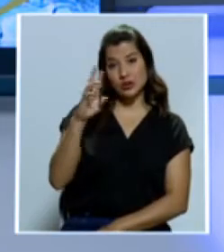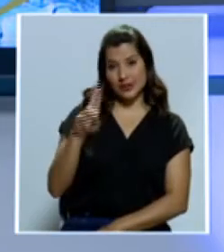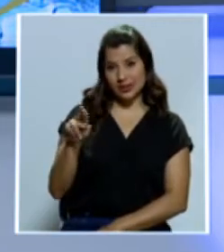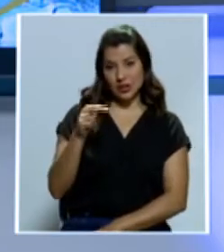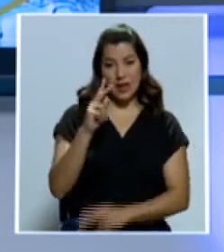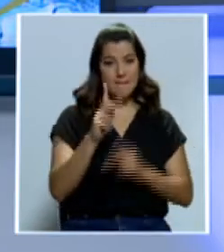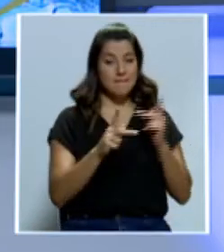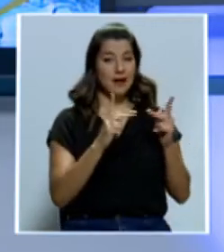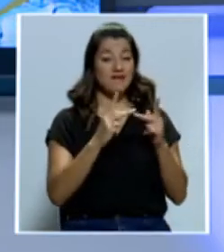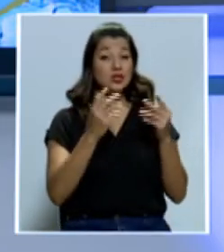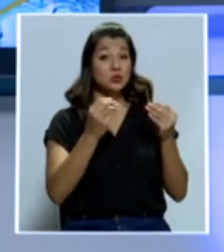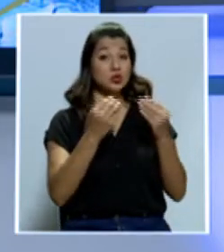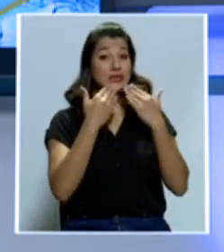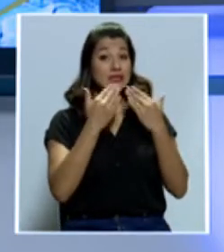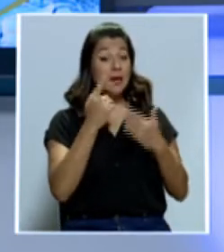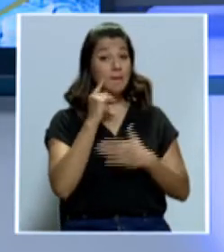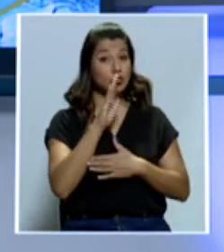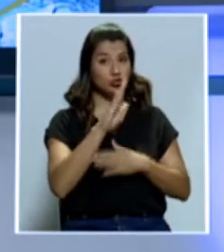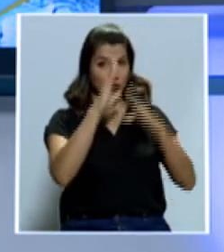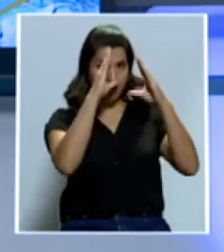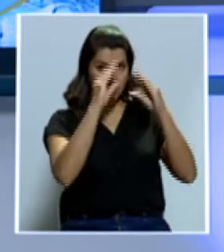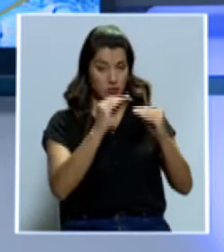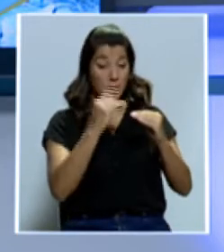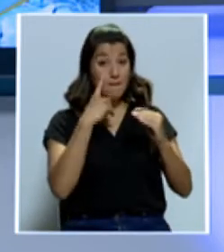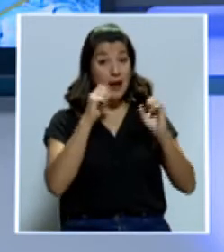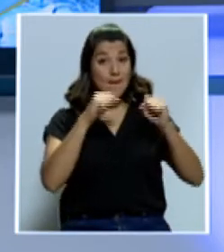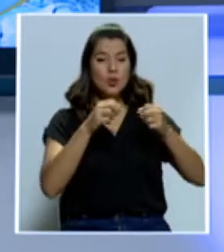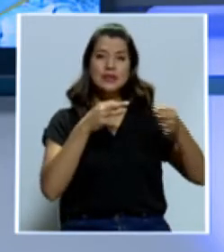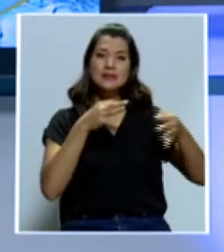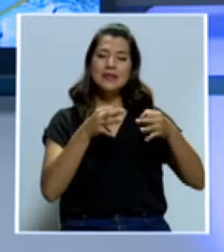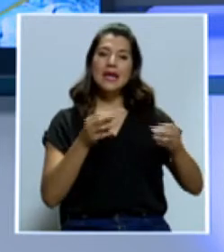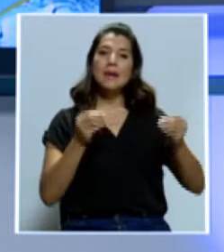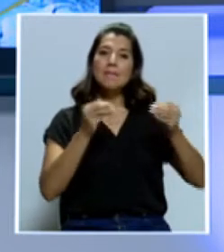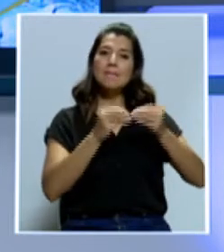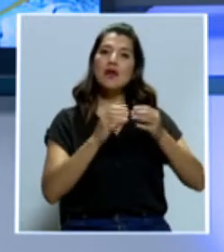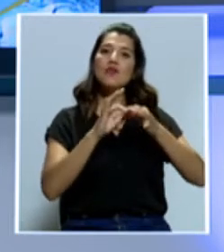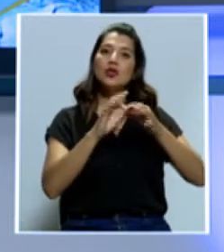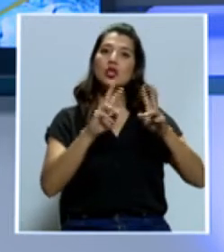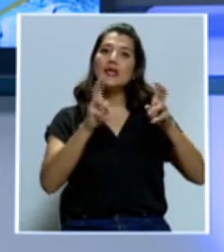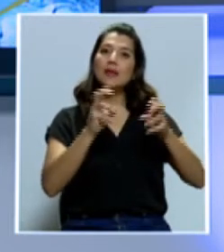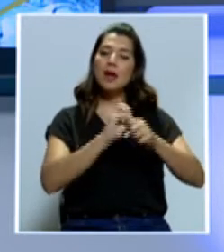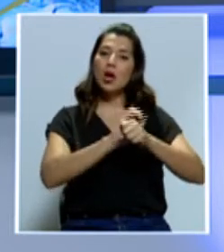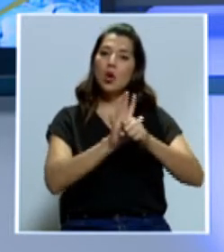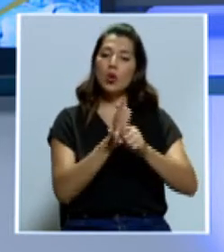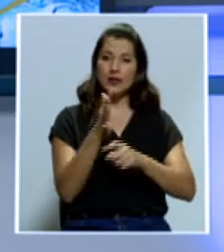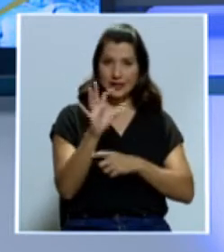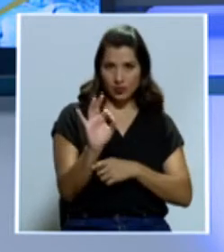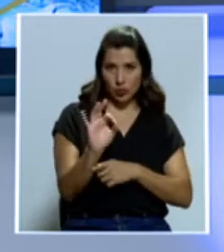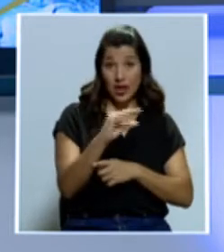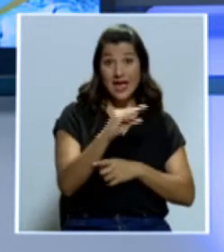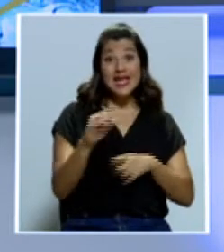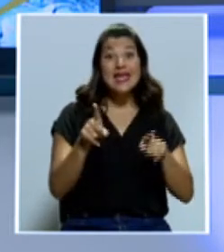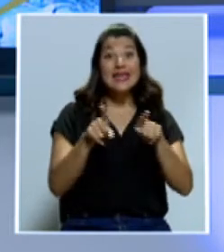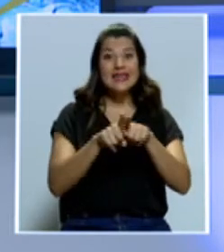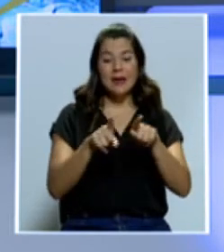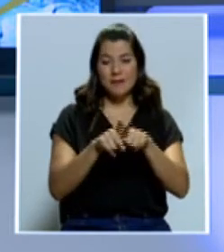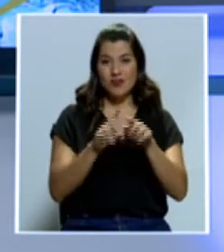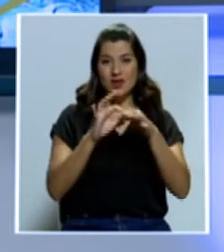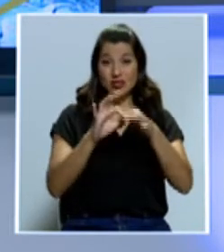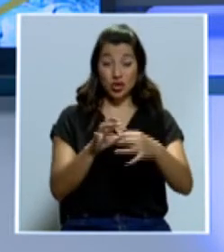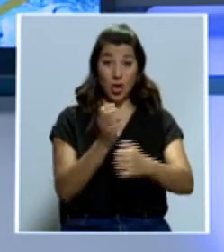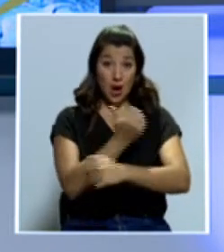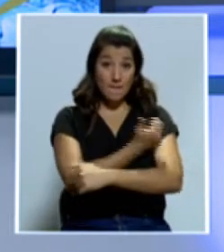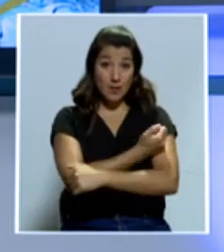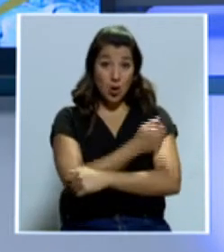muchas gracias por la información, y precisamente para ampliar sobre estos temas de la COVID-19 y también el tema de la vacunación,